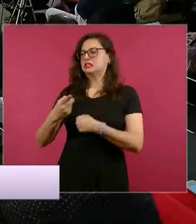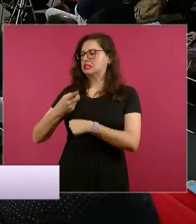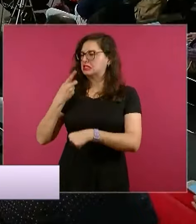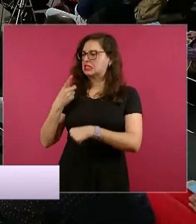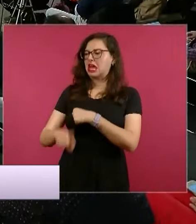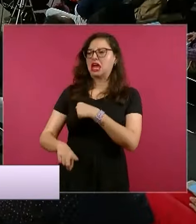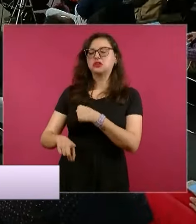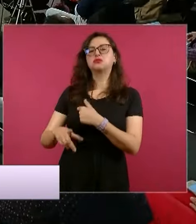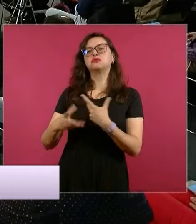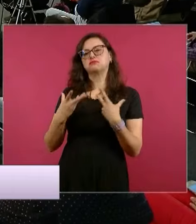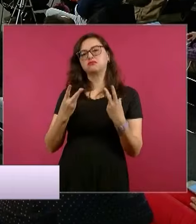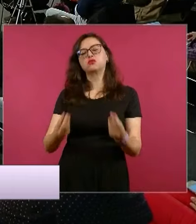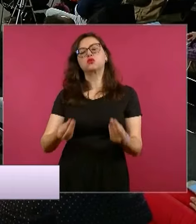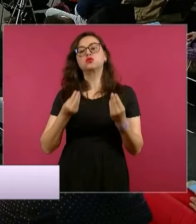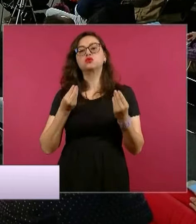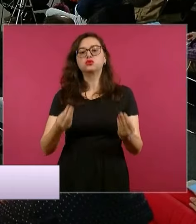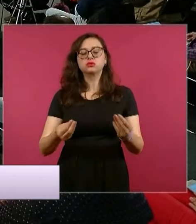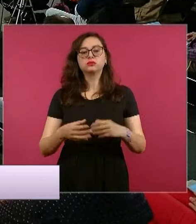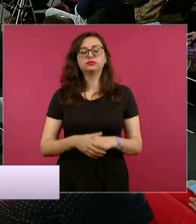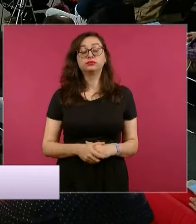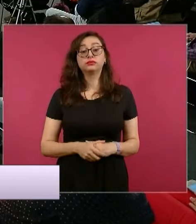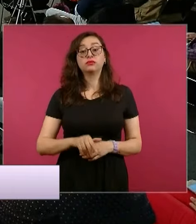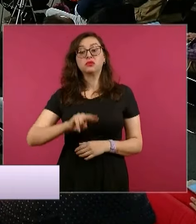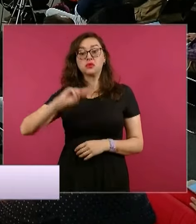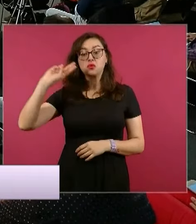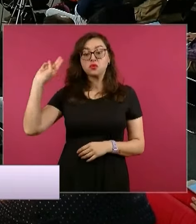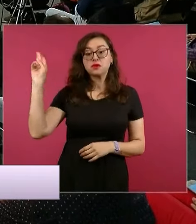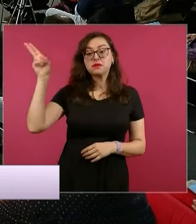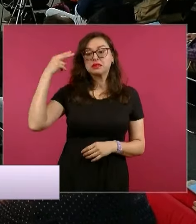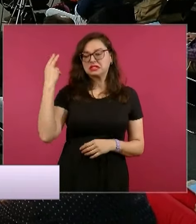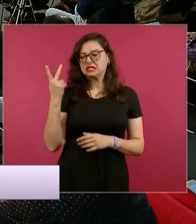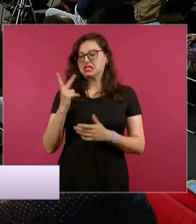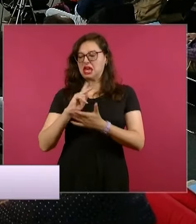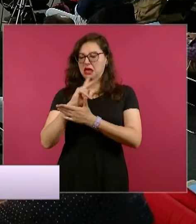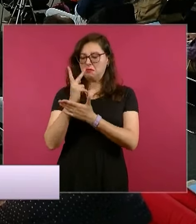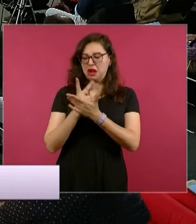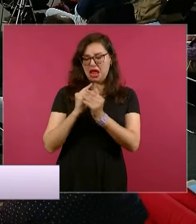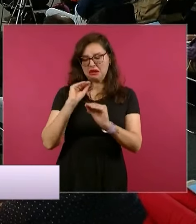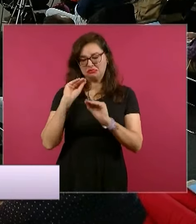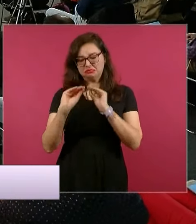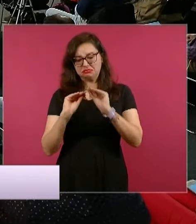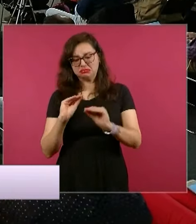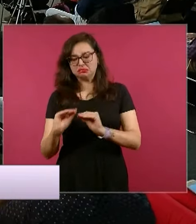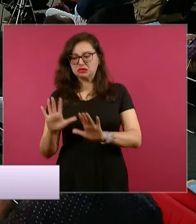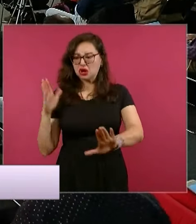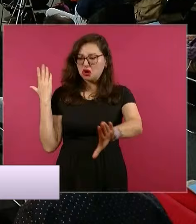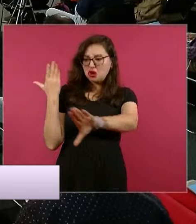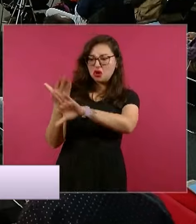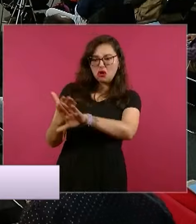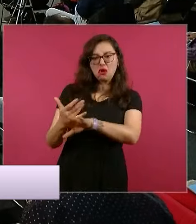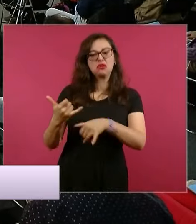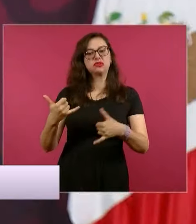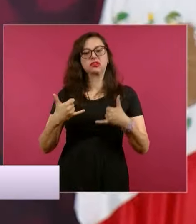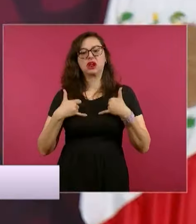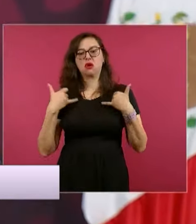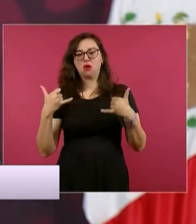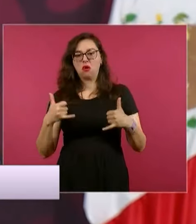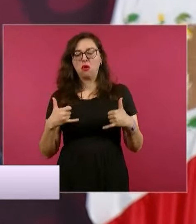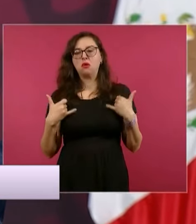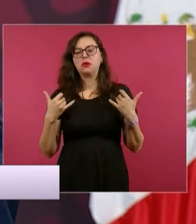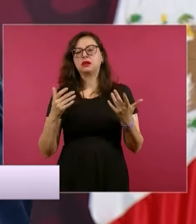700 kilómetros, desde Palenque a Benemérito, a Maravilla, Tenejapa, a la zona de la